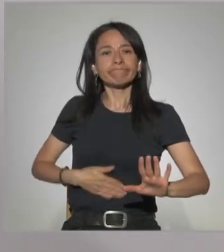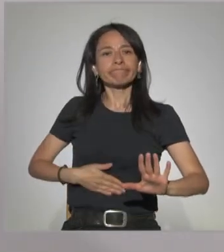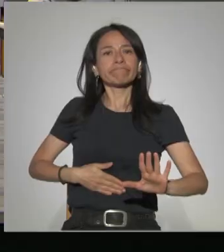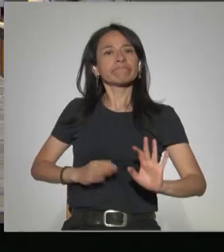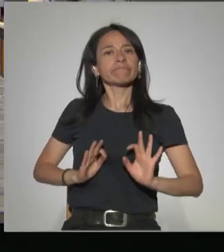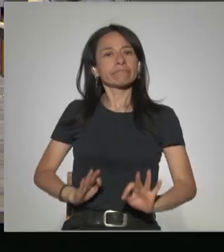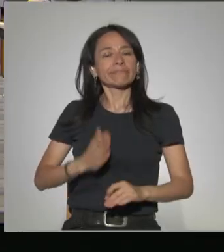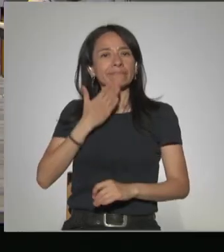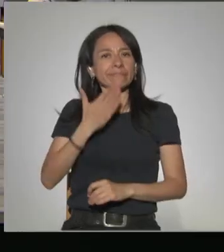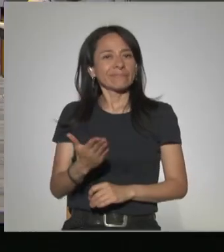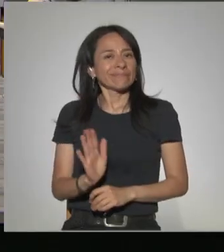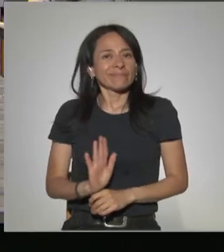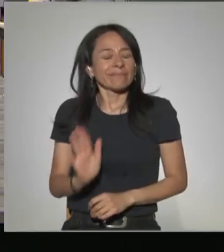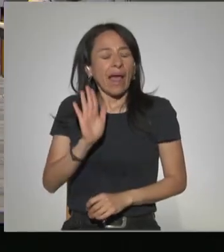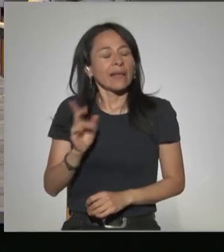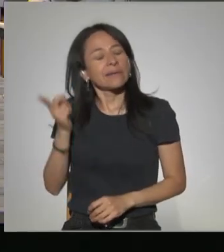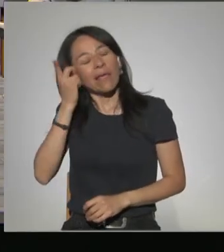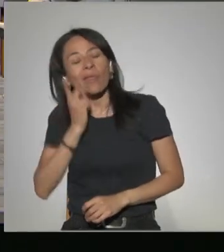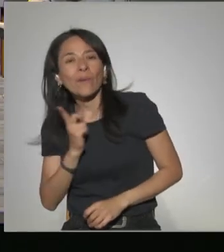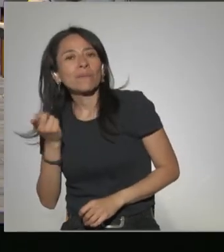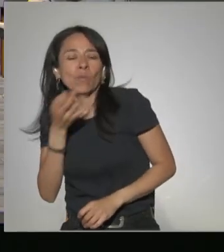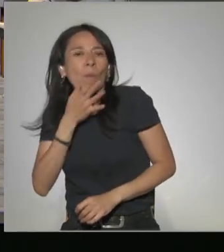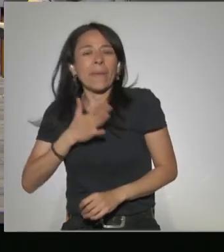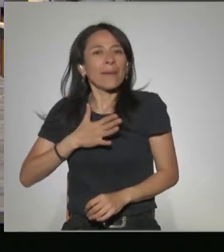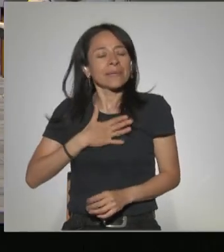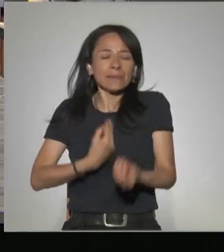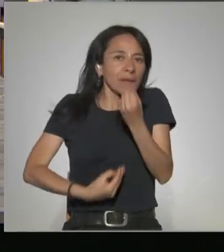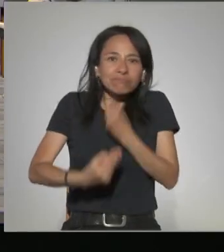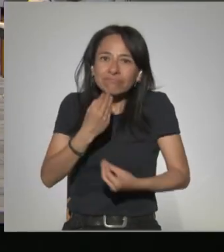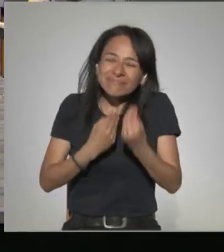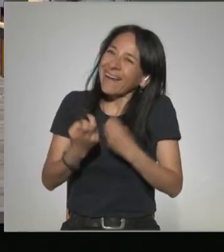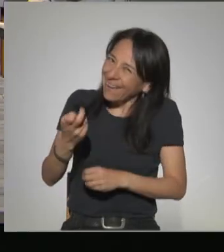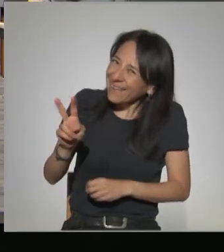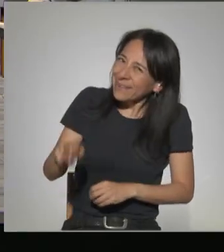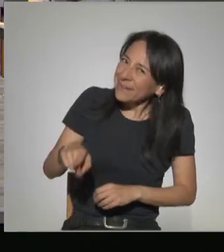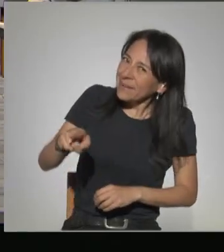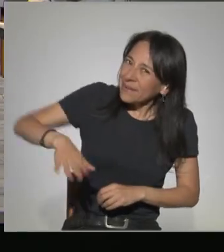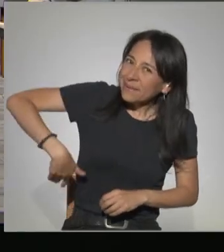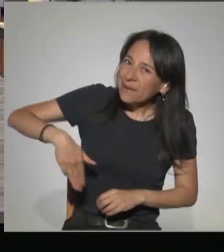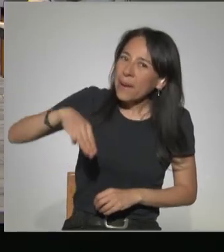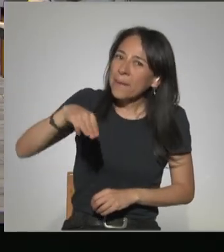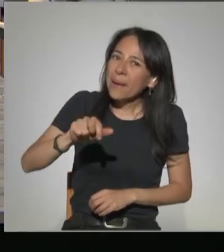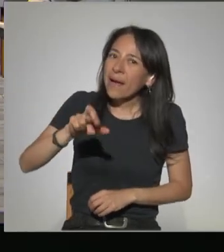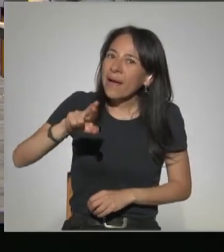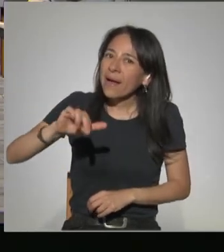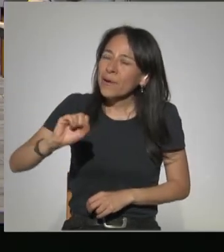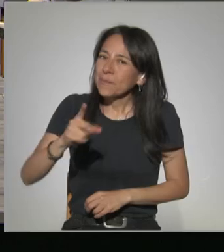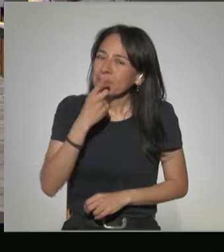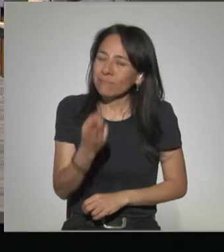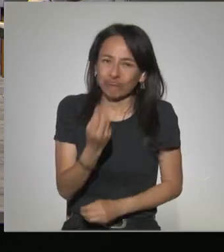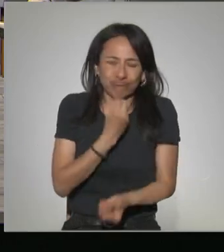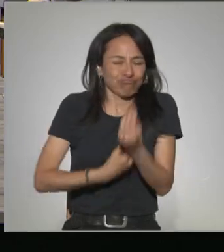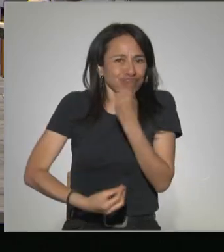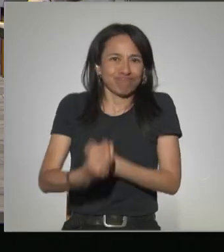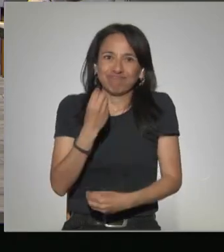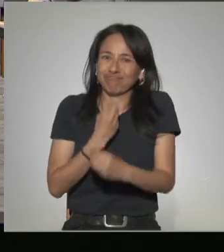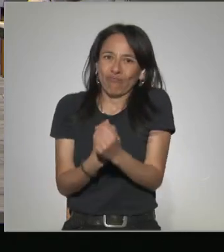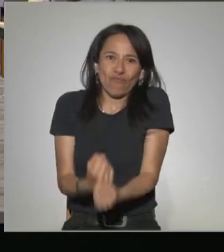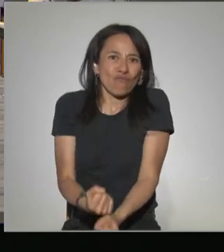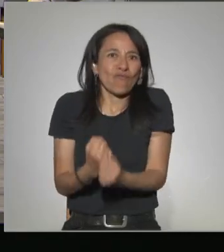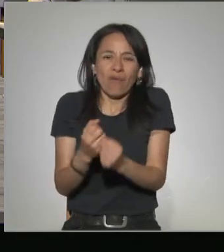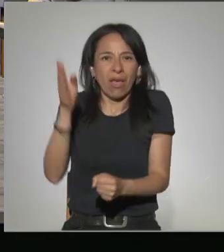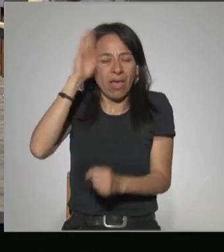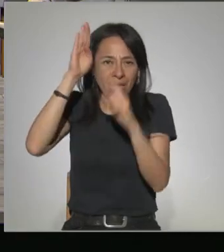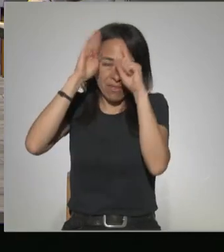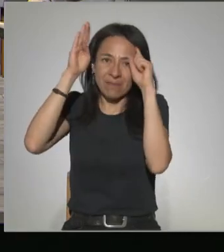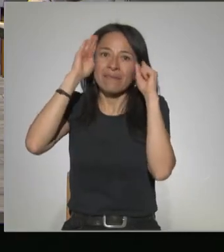eso lo que dice Mario, o sea, es porque como de más, ¿no? O sea, porque como de más porque no tengo esa señal. Obviamente porque como